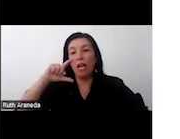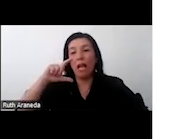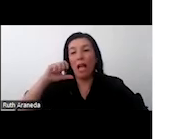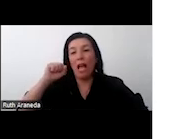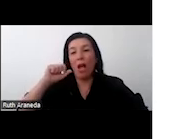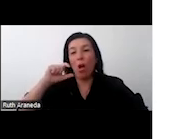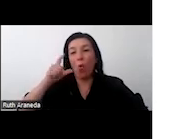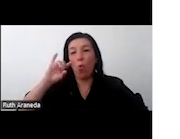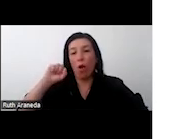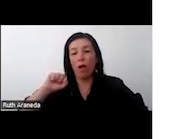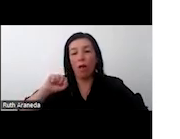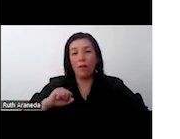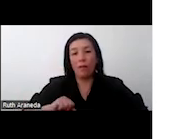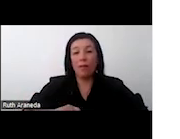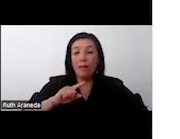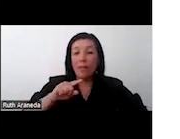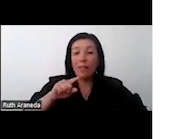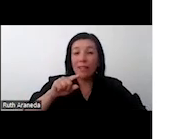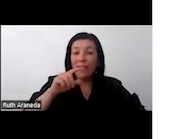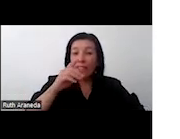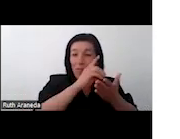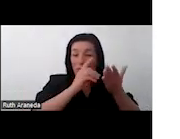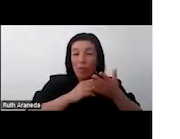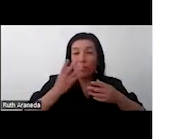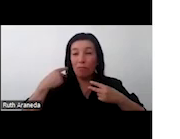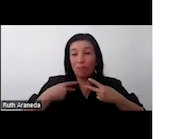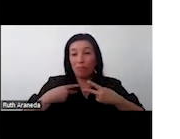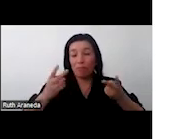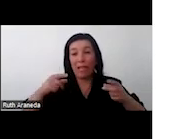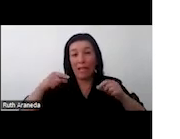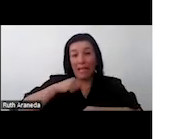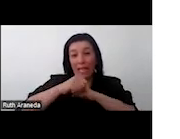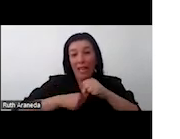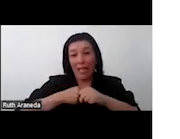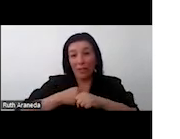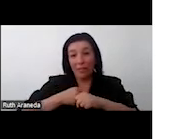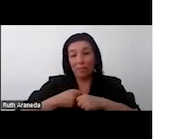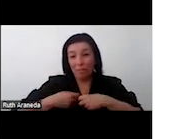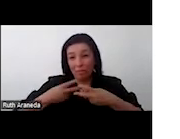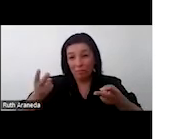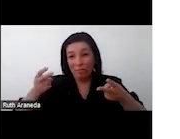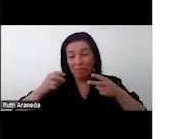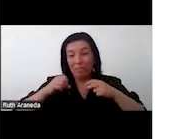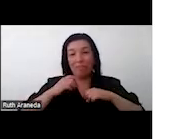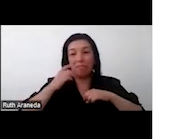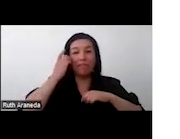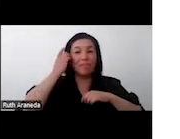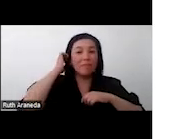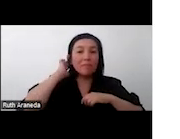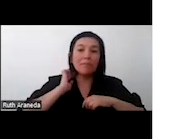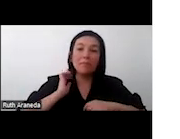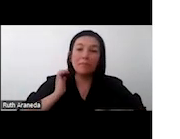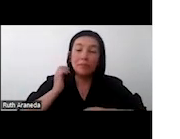Concagua, fue una lámina que, bueno, publicamos este año, la lanzamos este año. Eh,